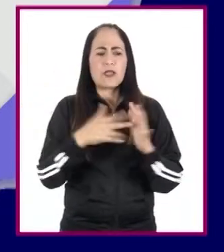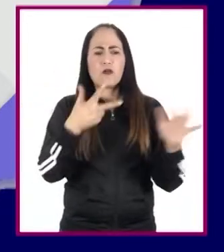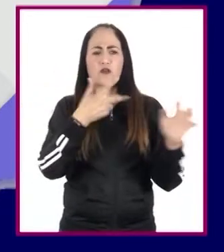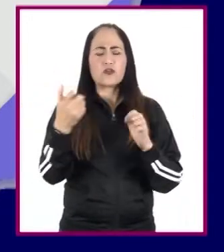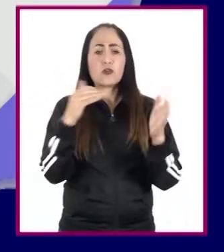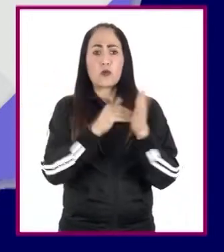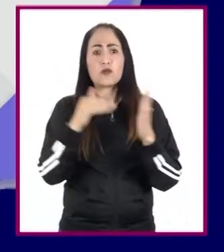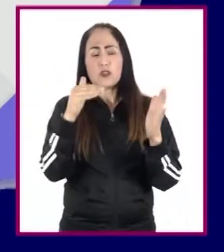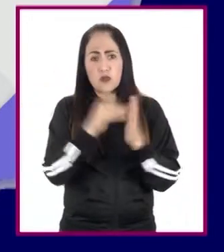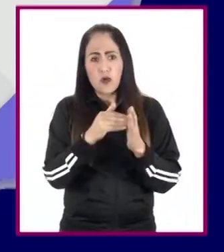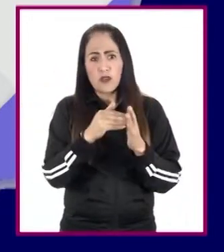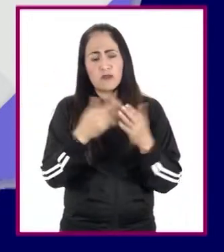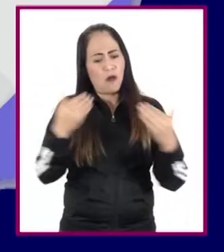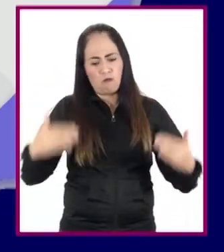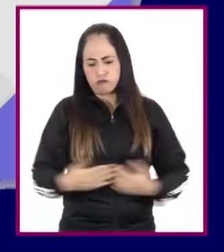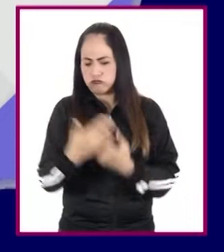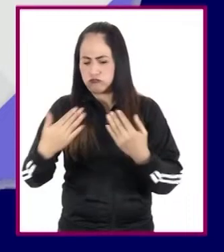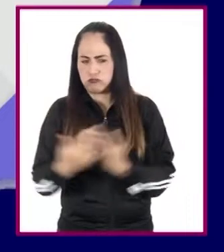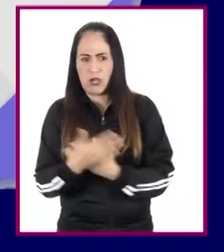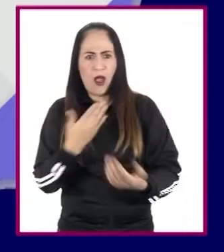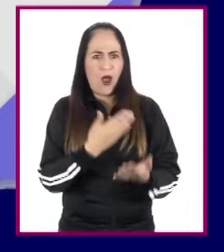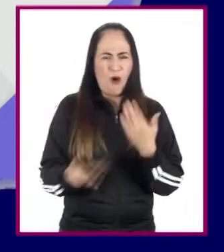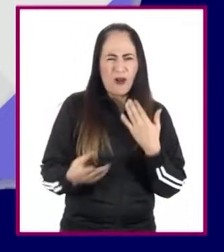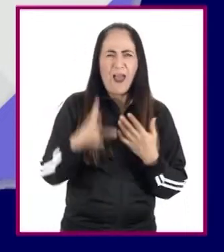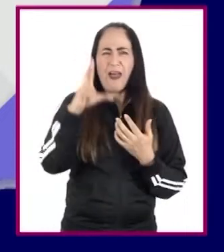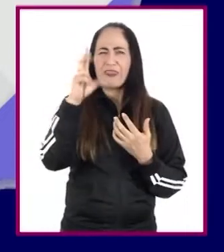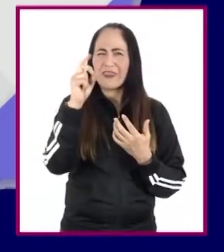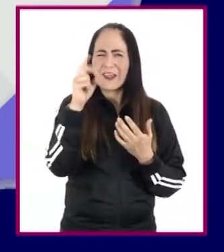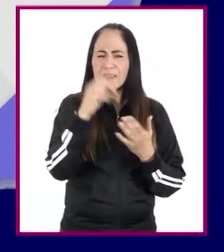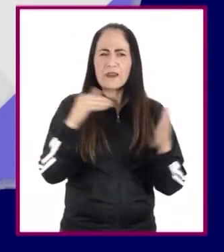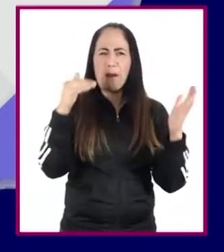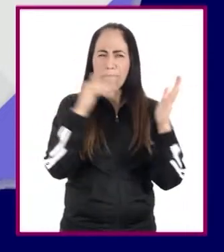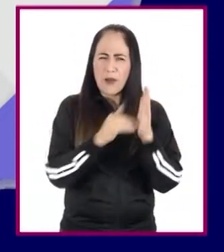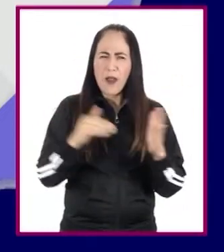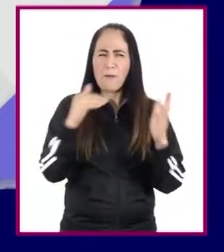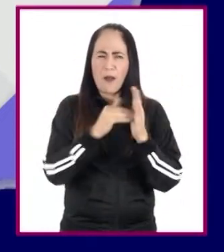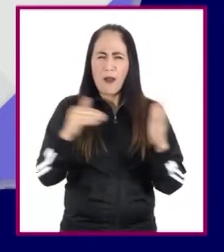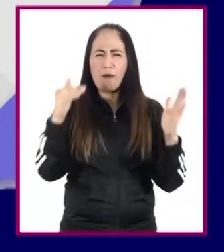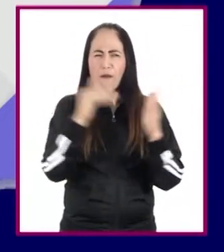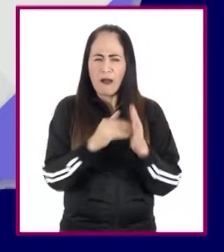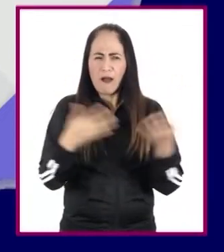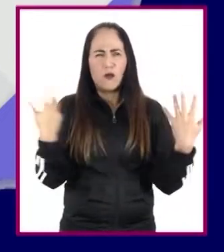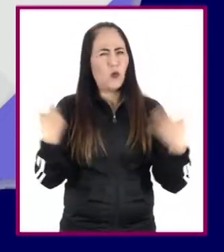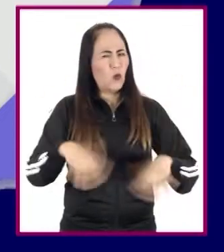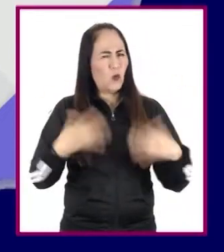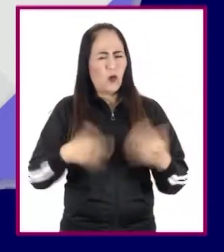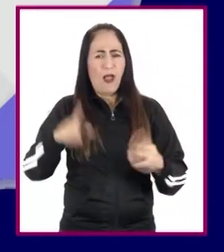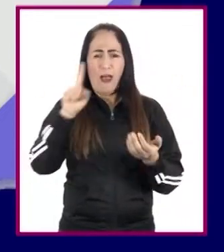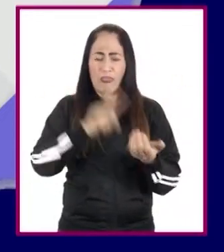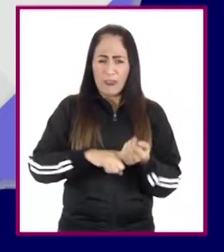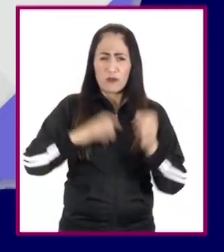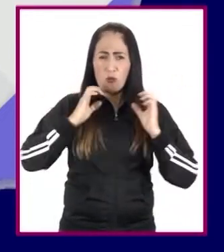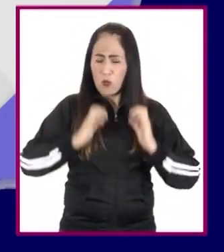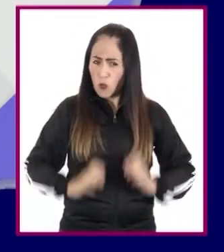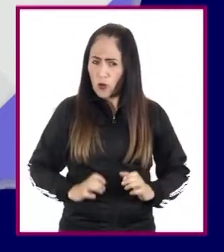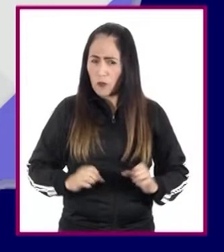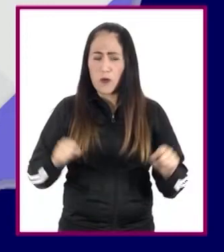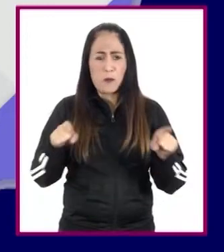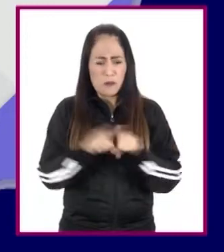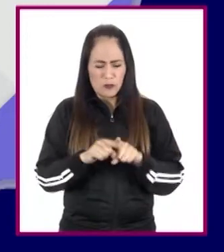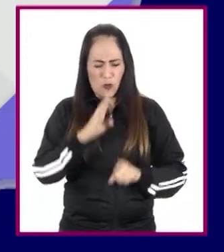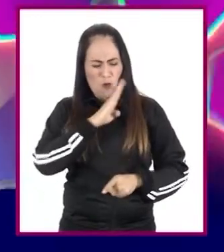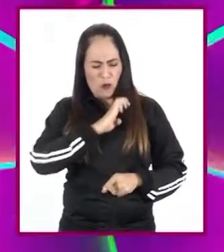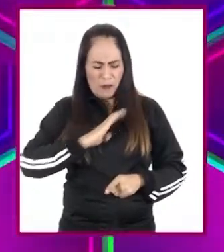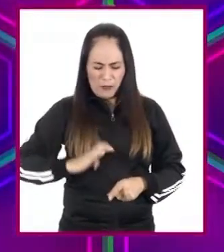contando. Ahora imaginen 30 billones de células que componen nuestro cuerpo y eso sin contar las bacterias que también se encuentran